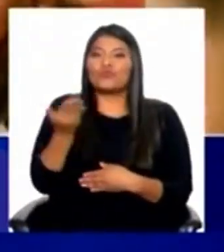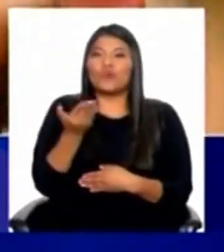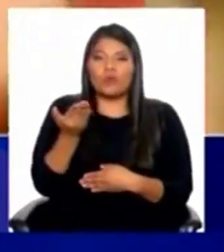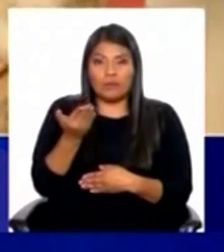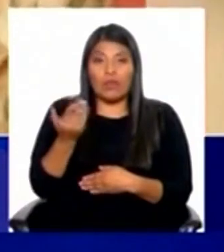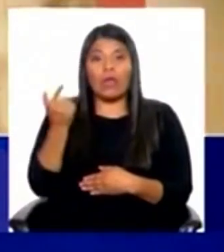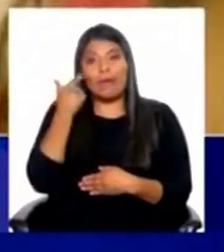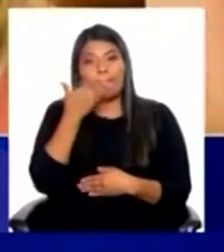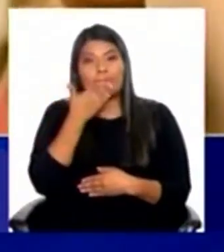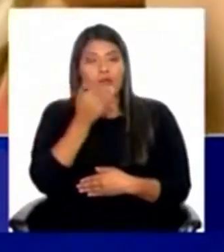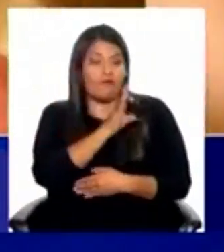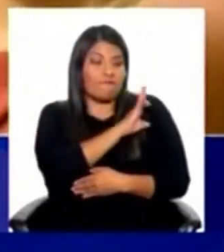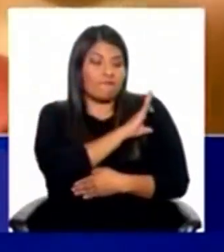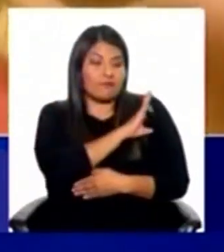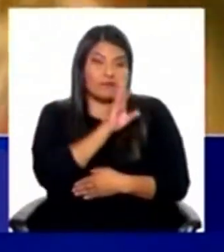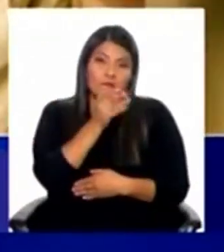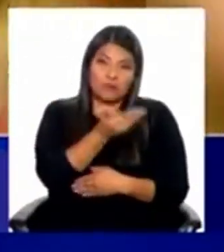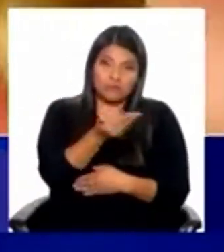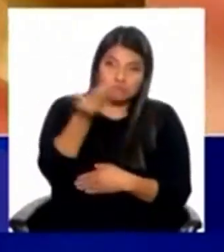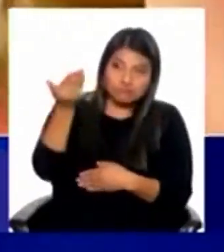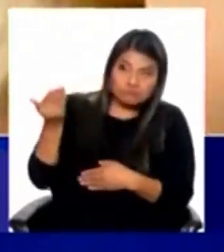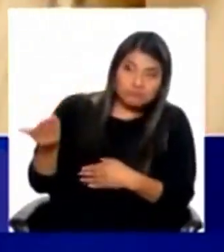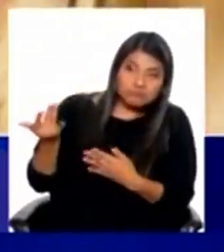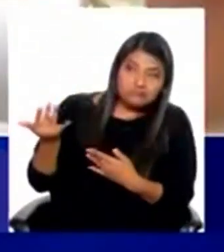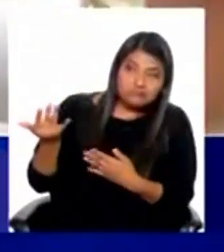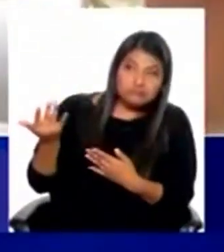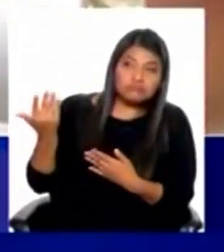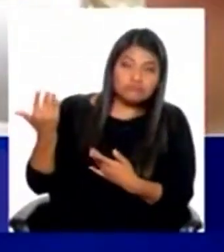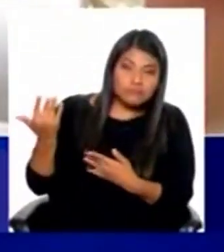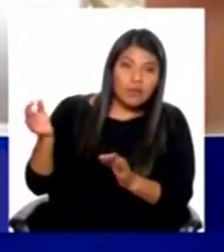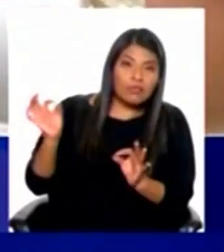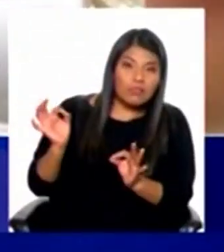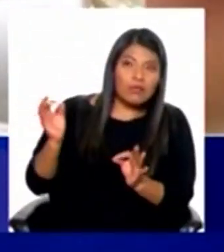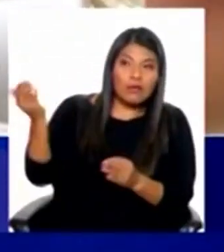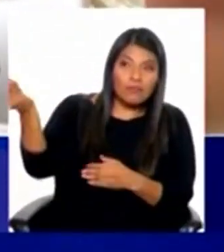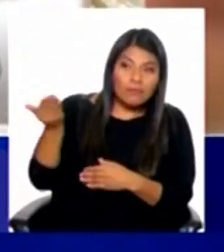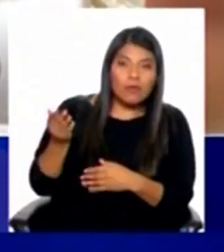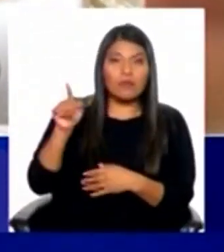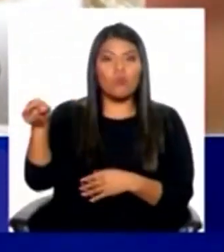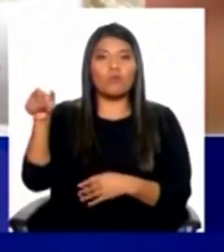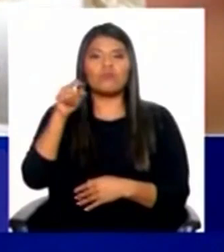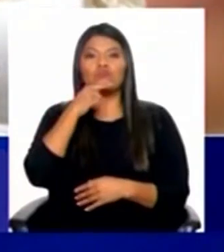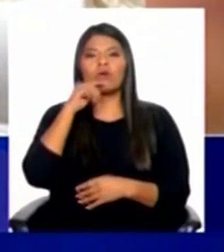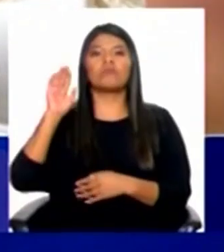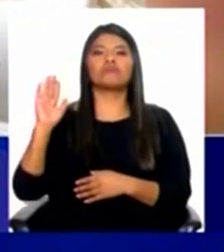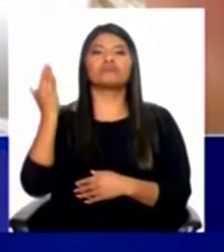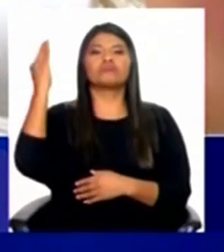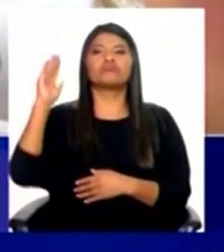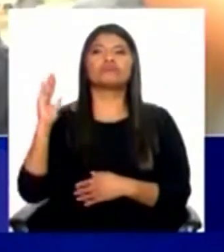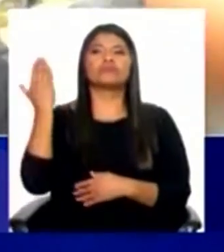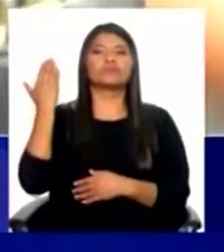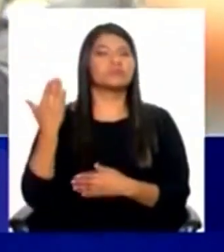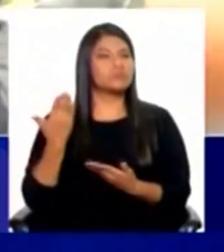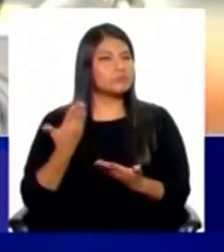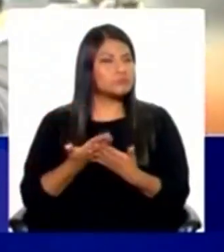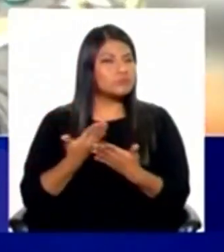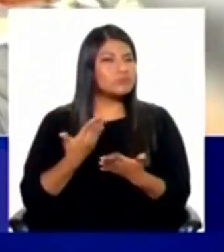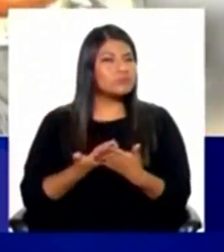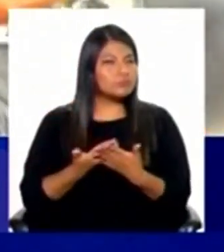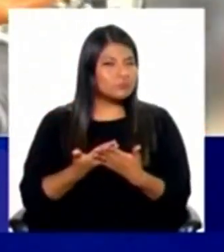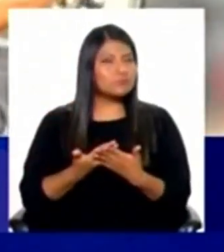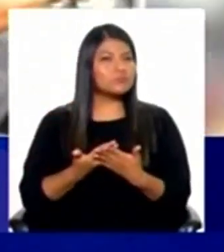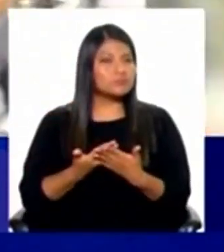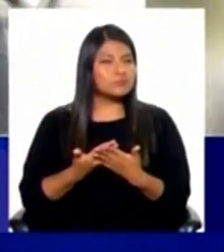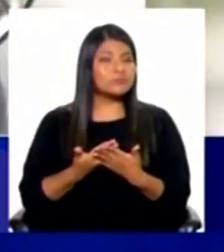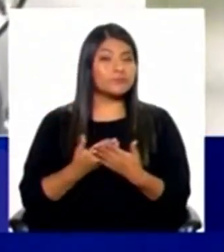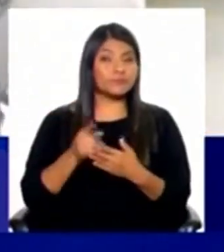fiscalía es citarla y ver si entre las citaciones no se presenta, y también eso genera evidencia de que no se estaría sujetando a la propia investigación. Pero también debemos